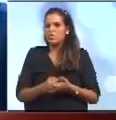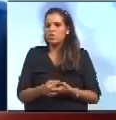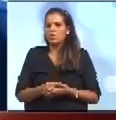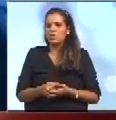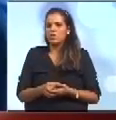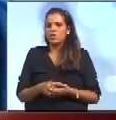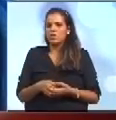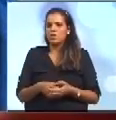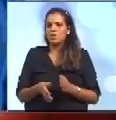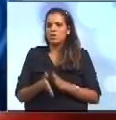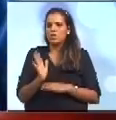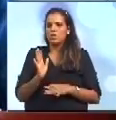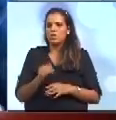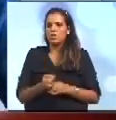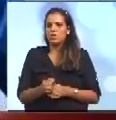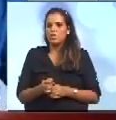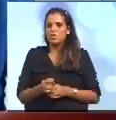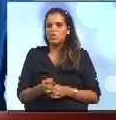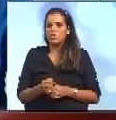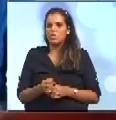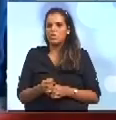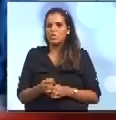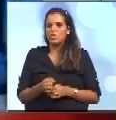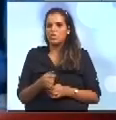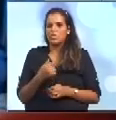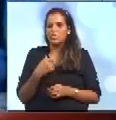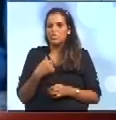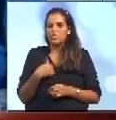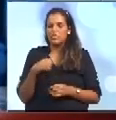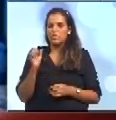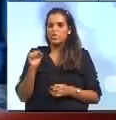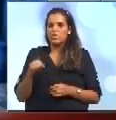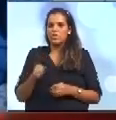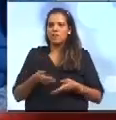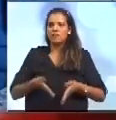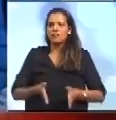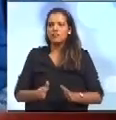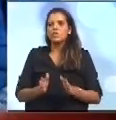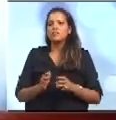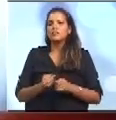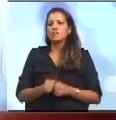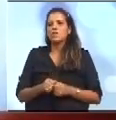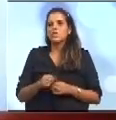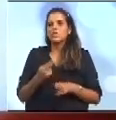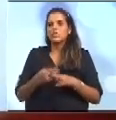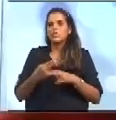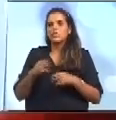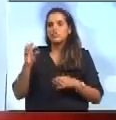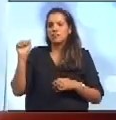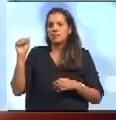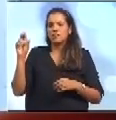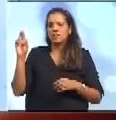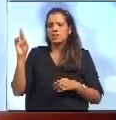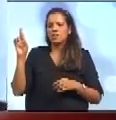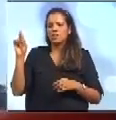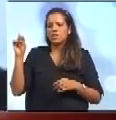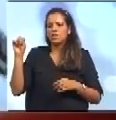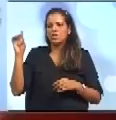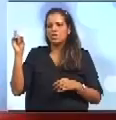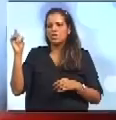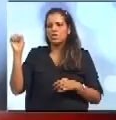Vámonos entonces. Ahí es que nace. Dijo eso, vámonos. Entonces ahí nace ese baile, el andarele,